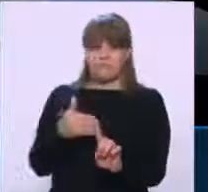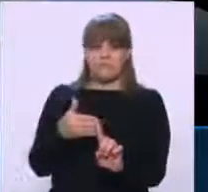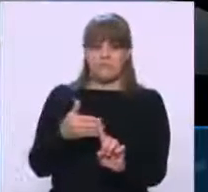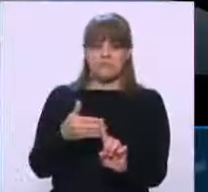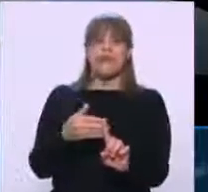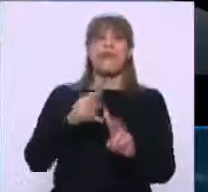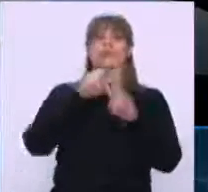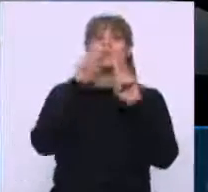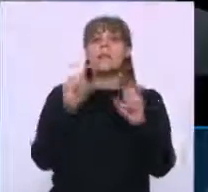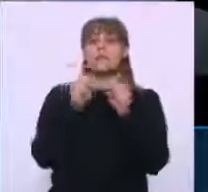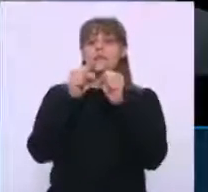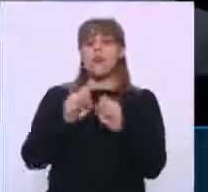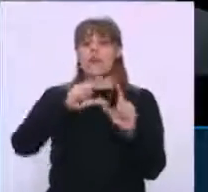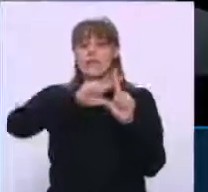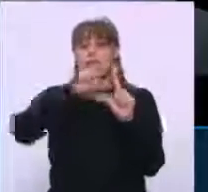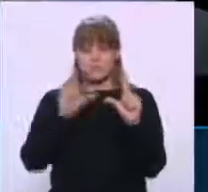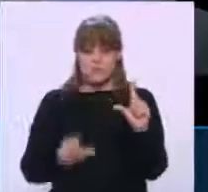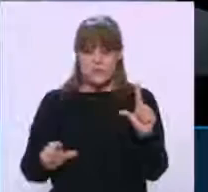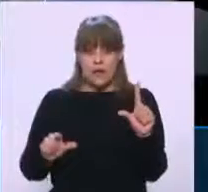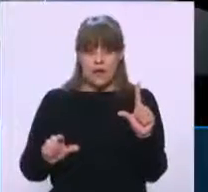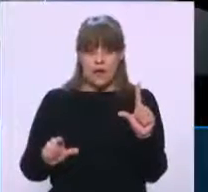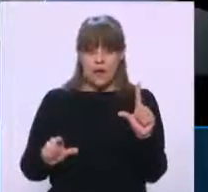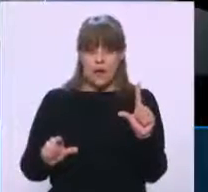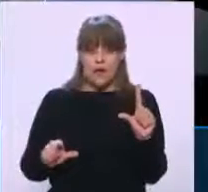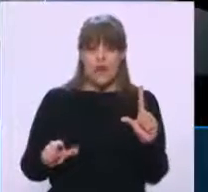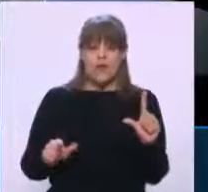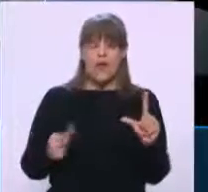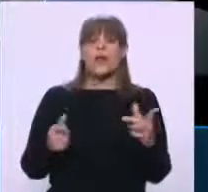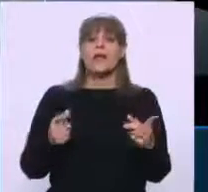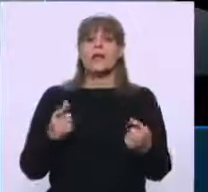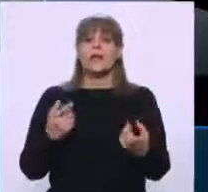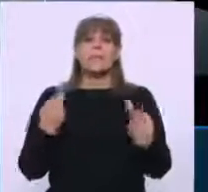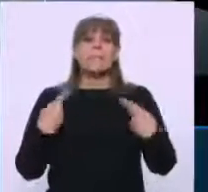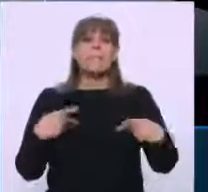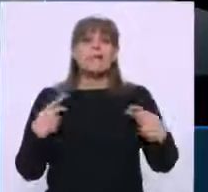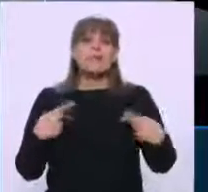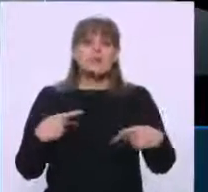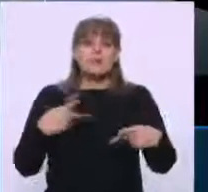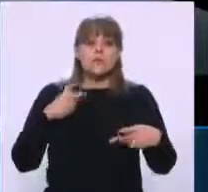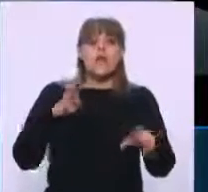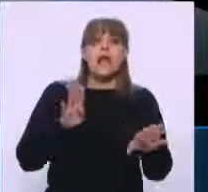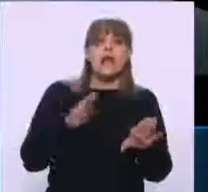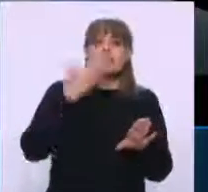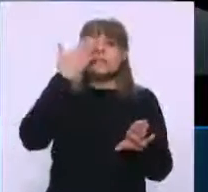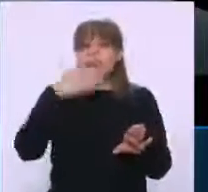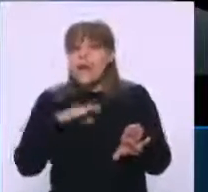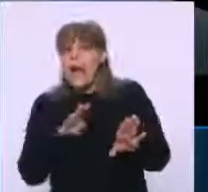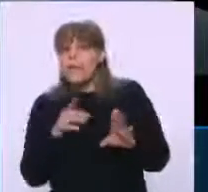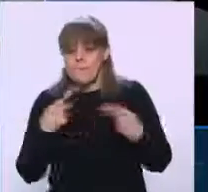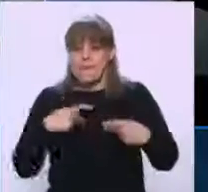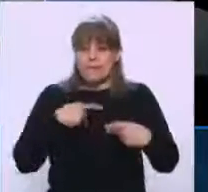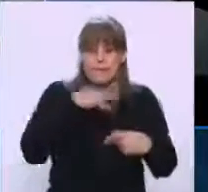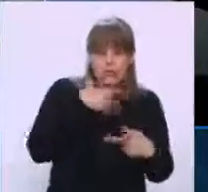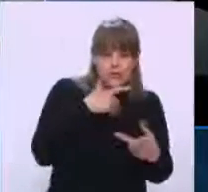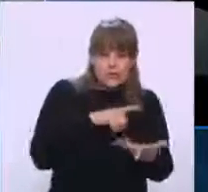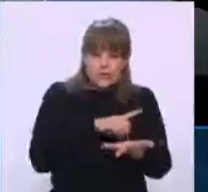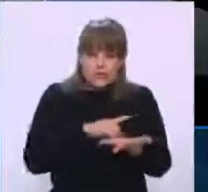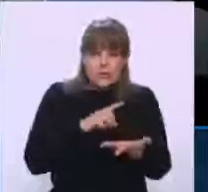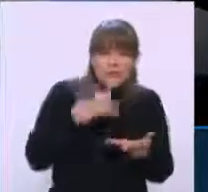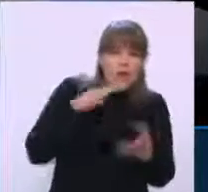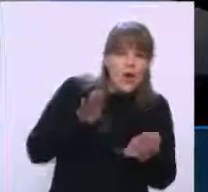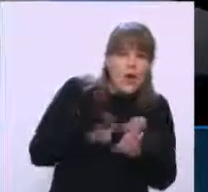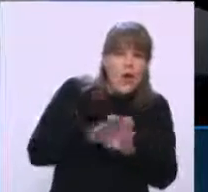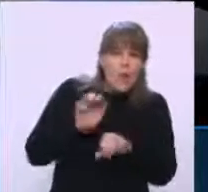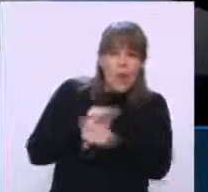o en un tema de seguridad nacional, nadie quiere que los delincuentes sepan las áreas de blindaje de un vehículo, porque esto pondría en riesgo a